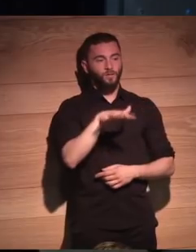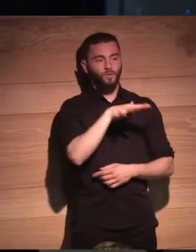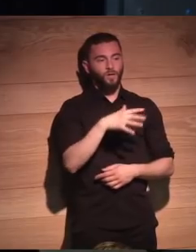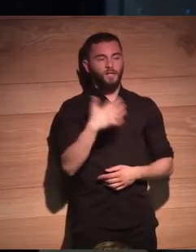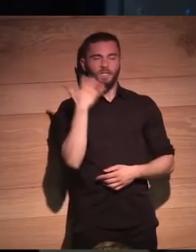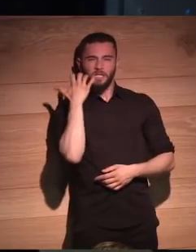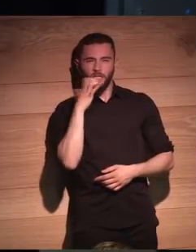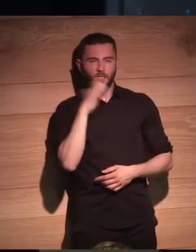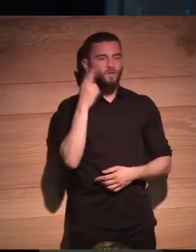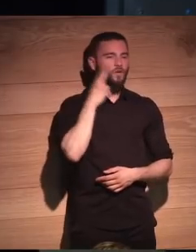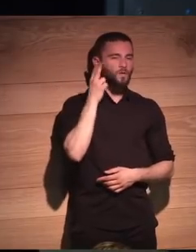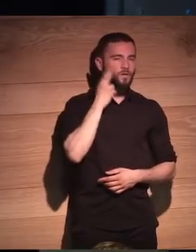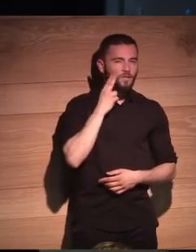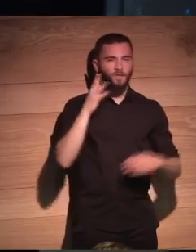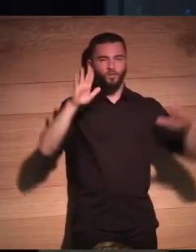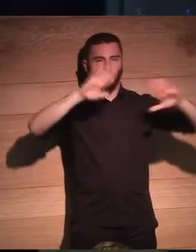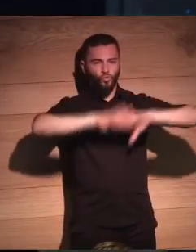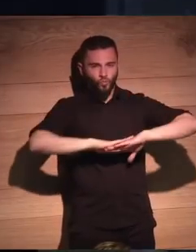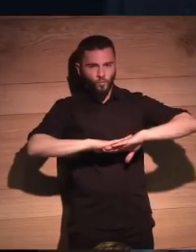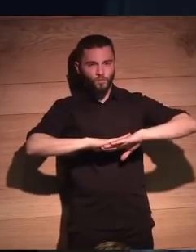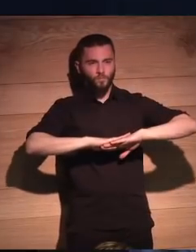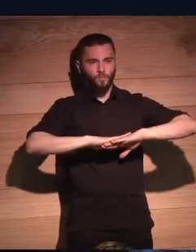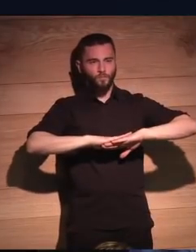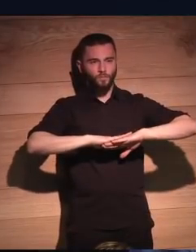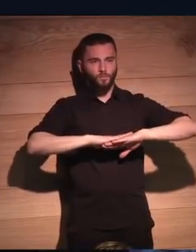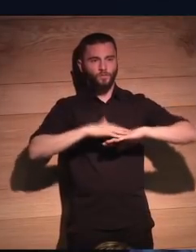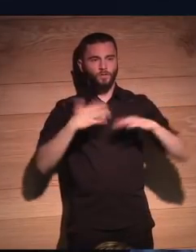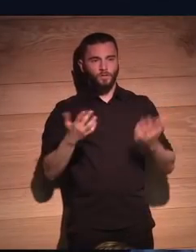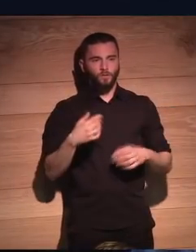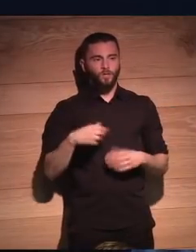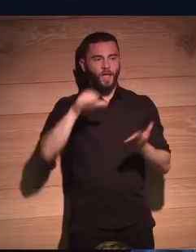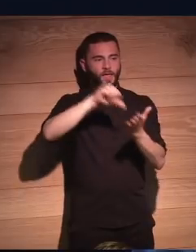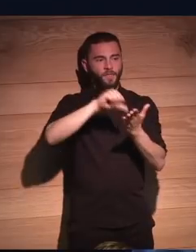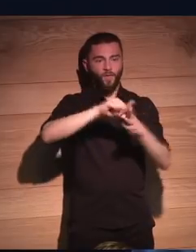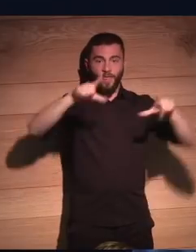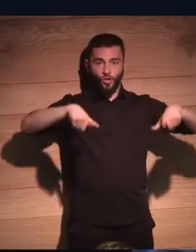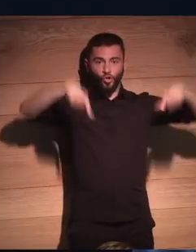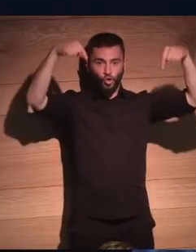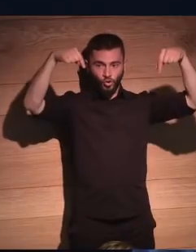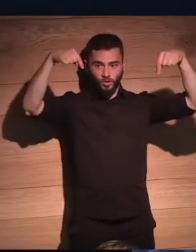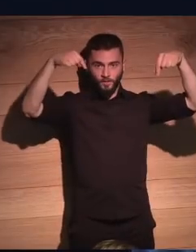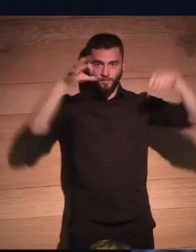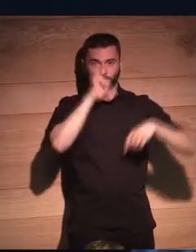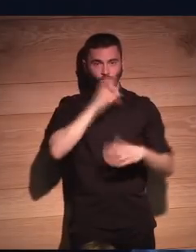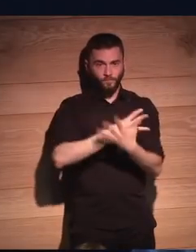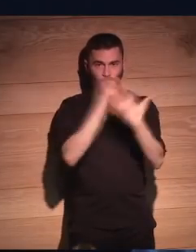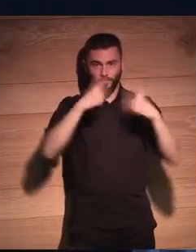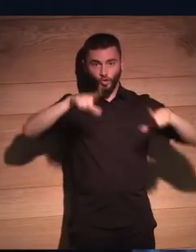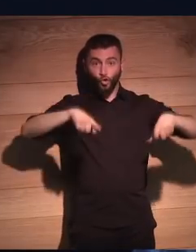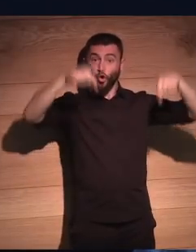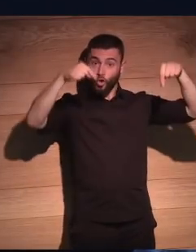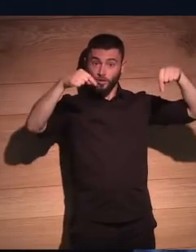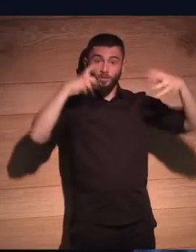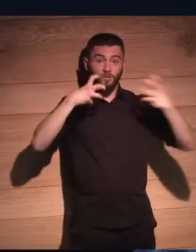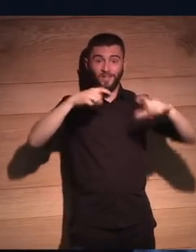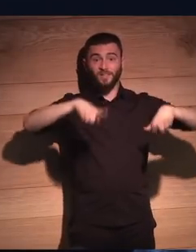siniestros, terribles, nocturnos, y eso se rezuma también en una ciudad gótica, lo gótico desde el siglo XVIII,